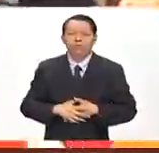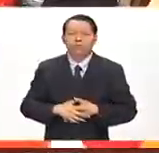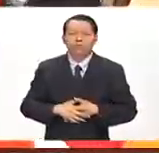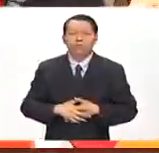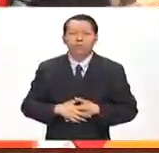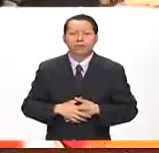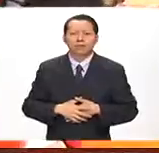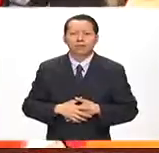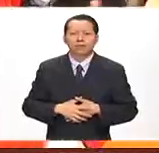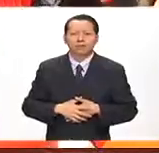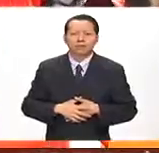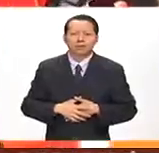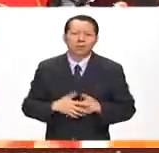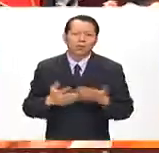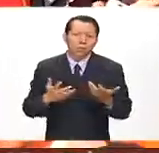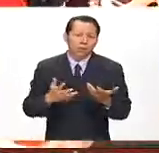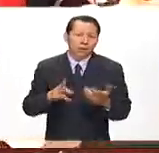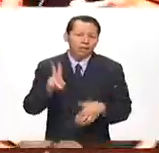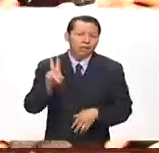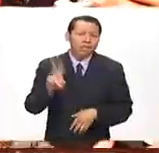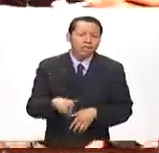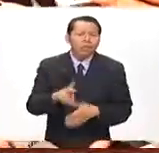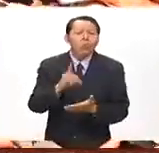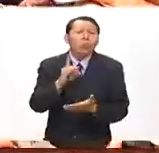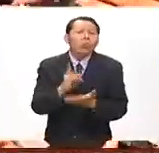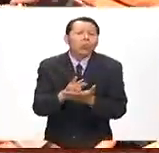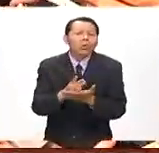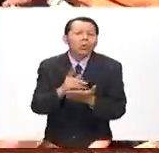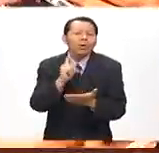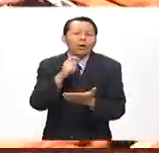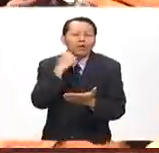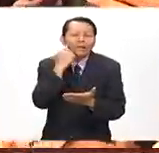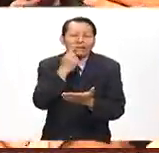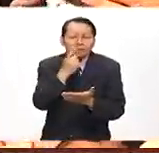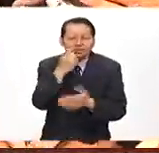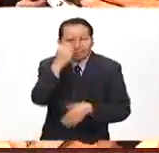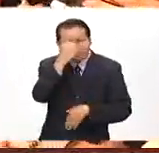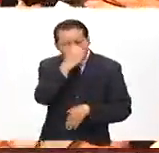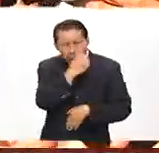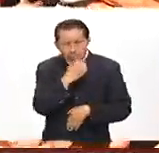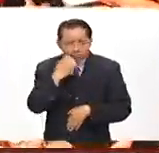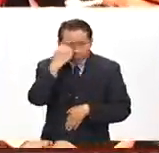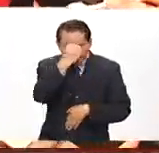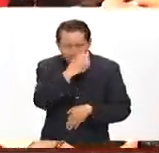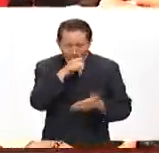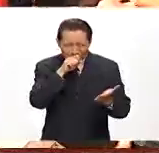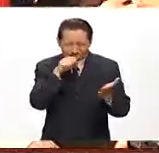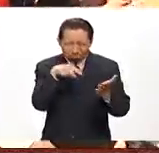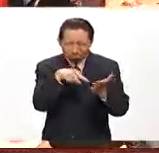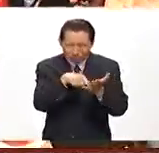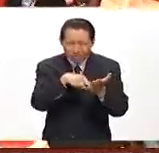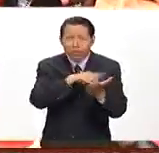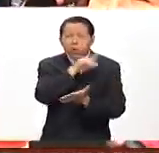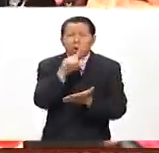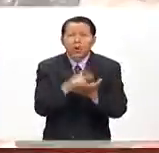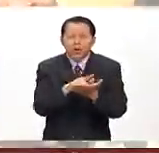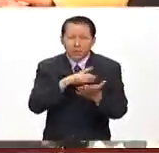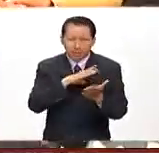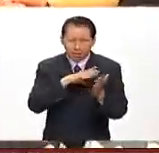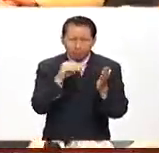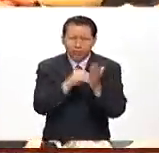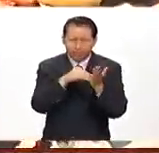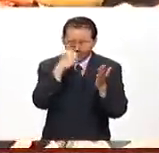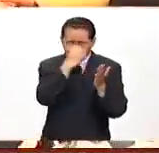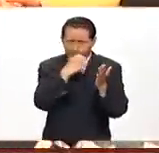No son ajustes, no se confundan, son simplemente revisar lo que la propia reforma, lo que está hoy en el marco legislativo,